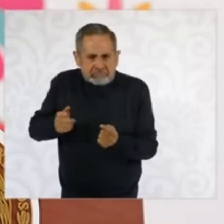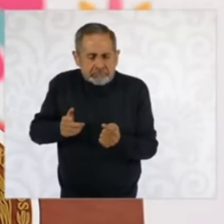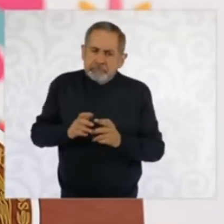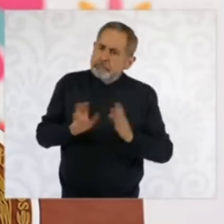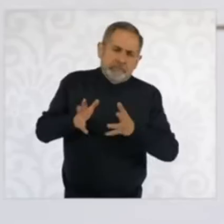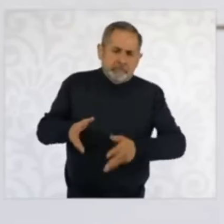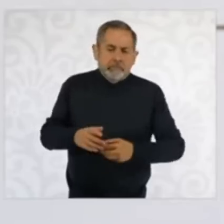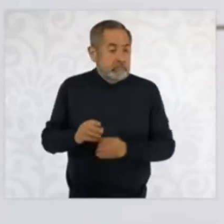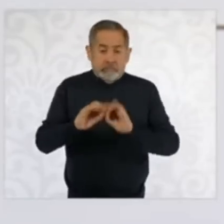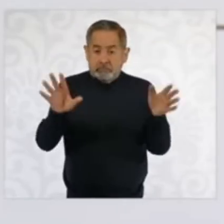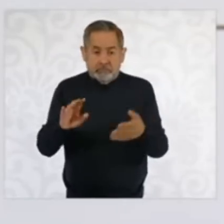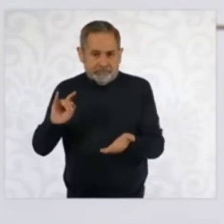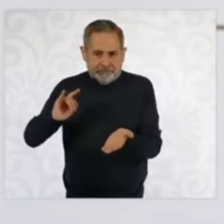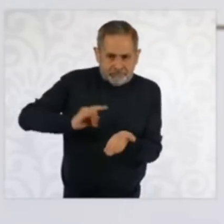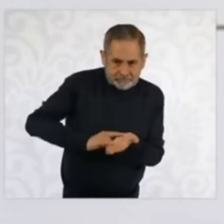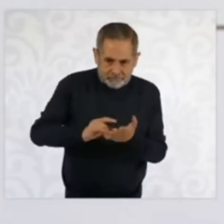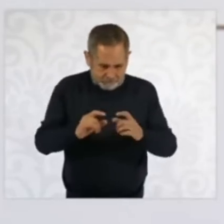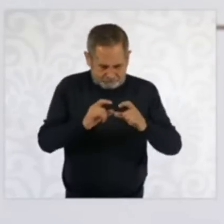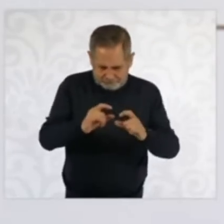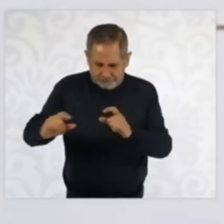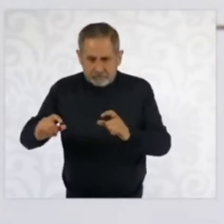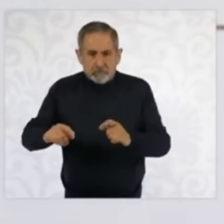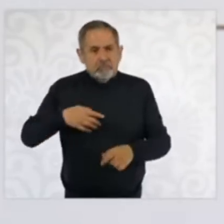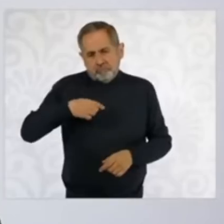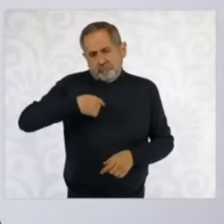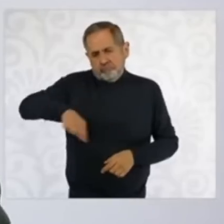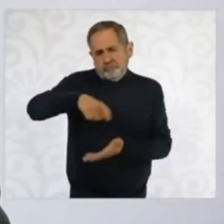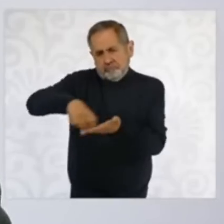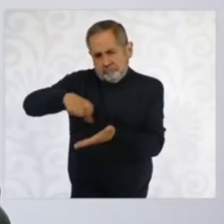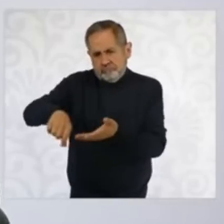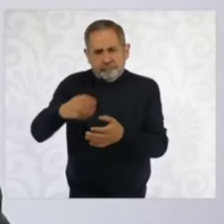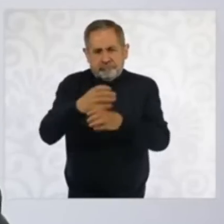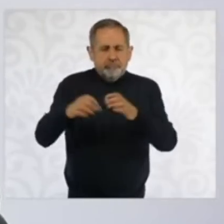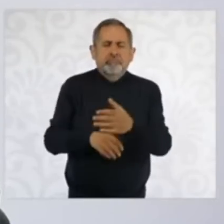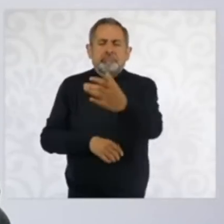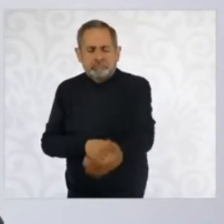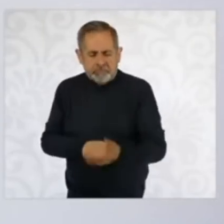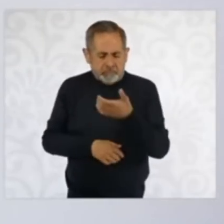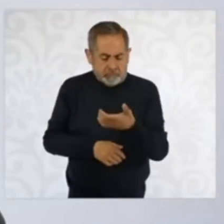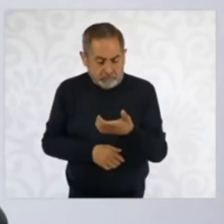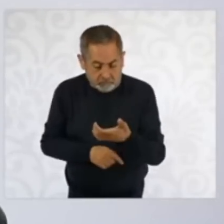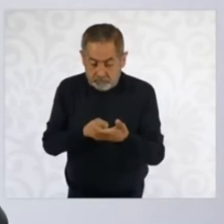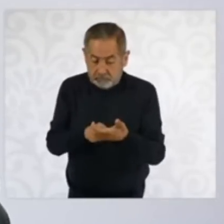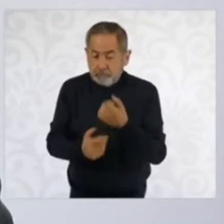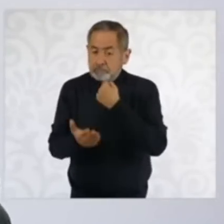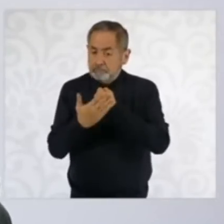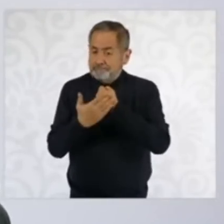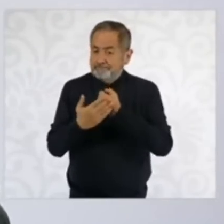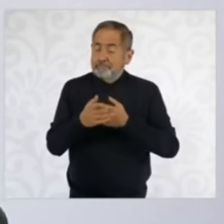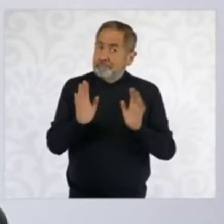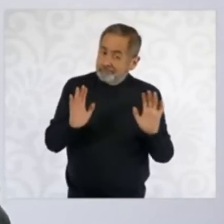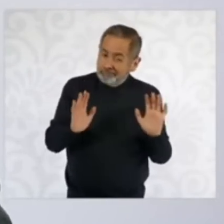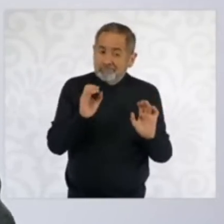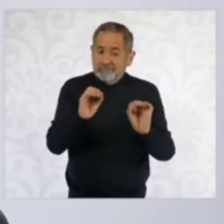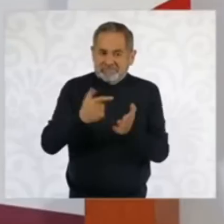Entonces, una etiqueta lo que le dice a quien la compra, a quien compra ese producto es: te vas a comer un alimento que